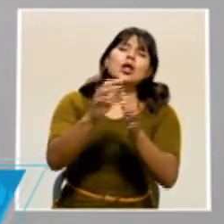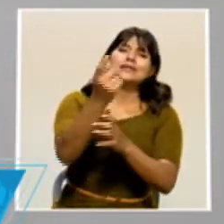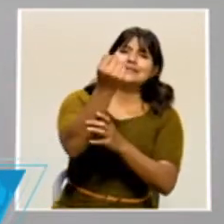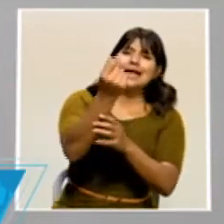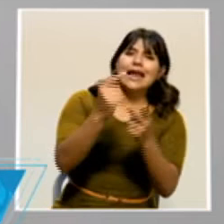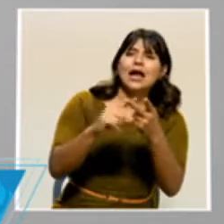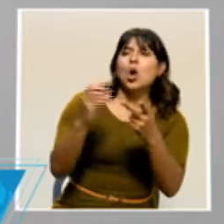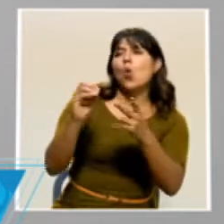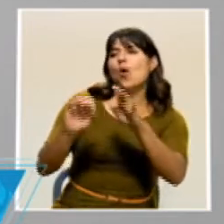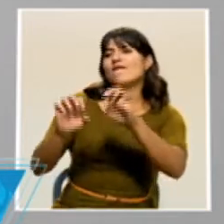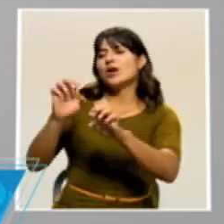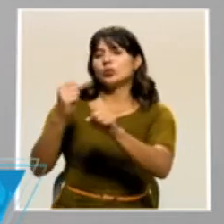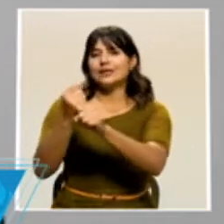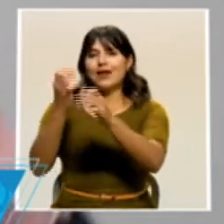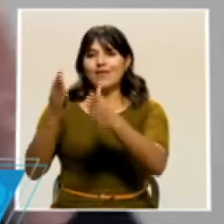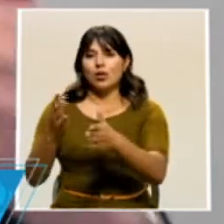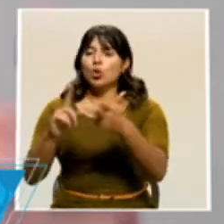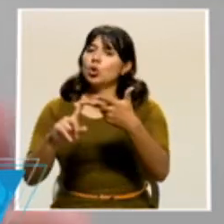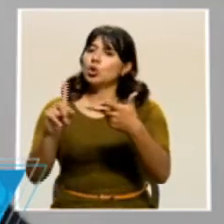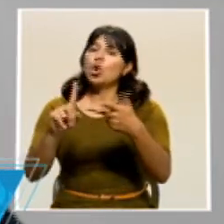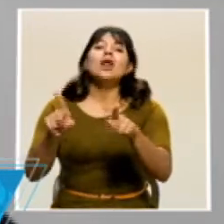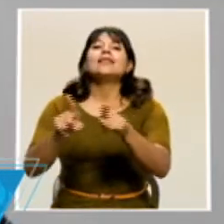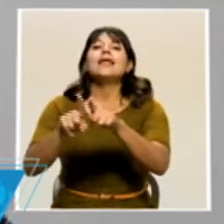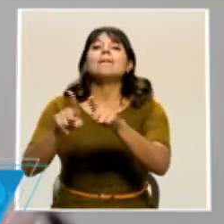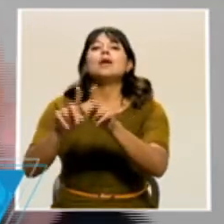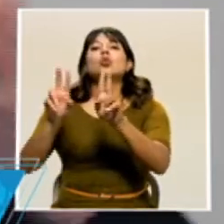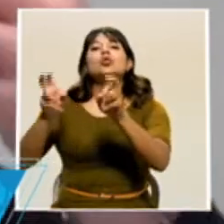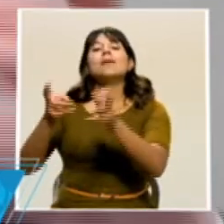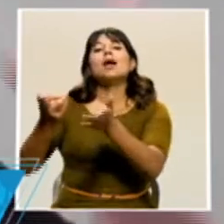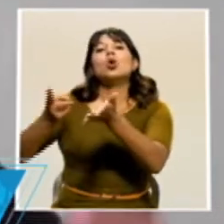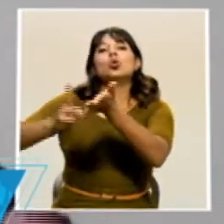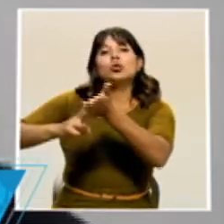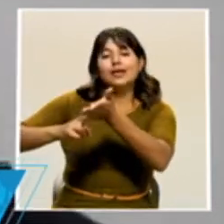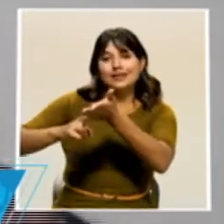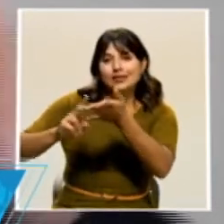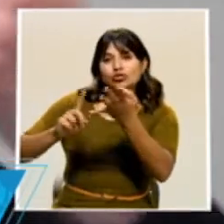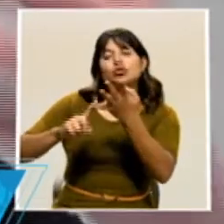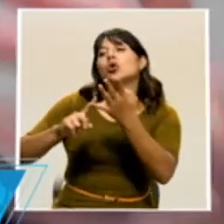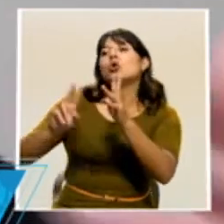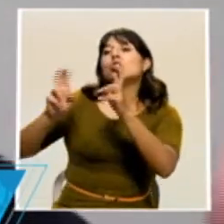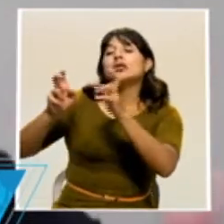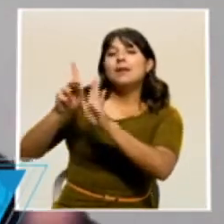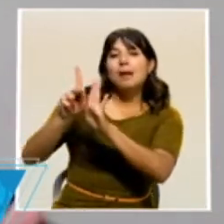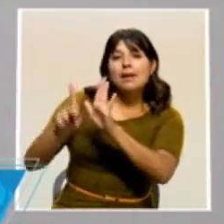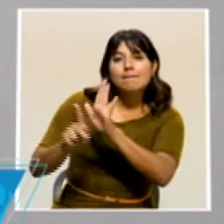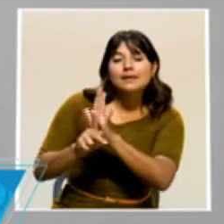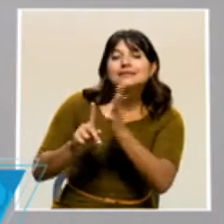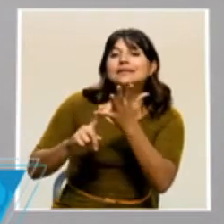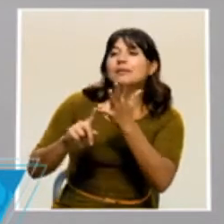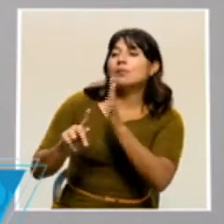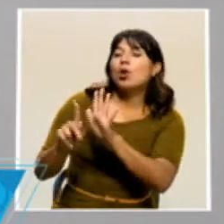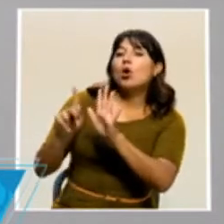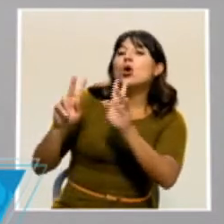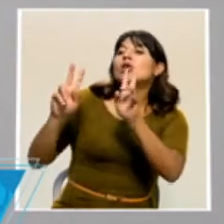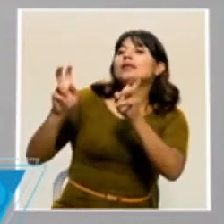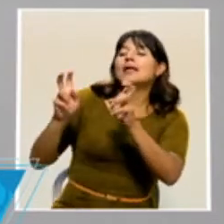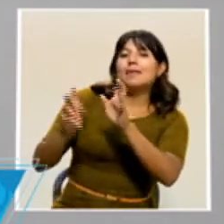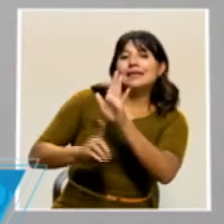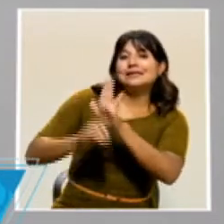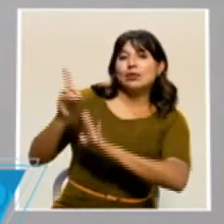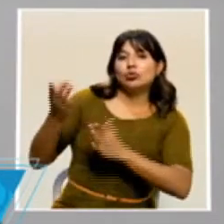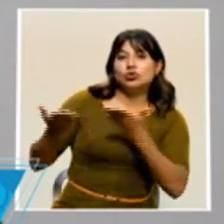del personal, sino que es un tema también de contratación, es un tema de los principios, es un tema del desarrollo de los servidores